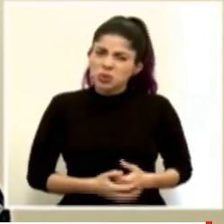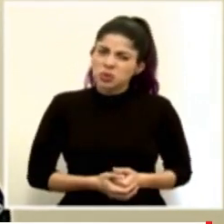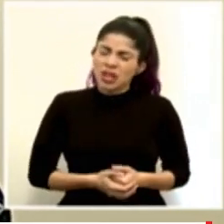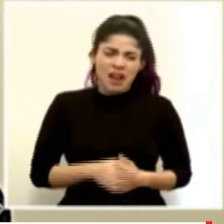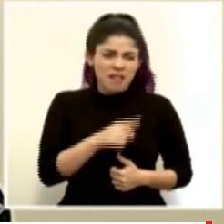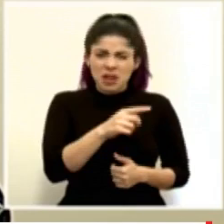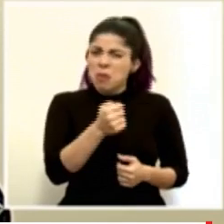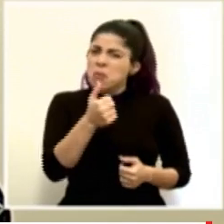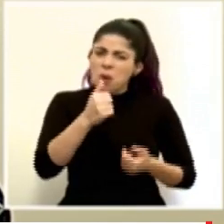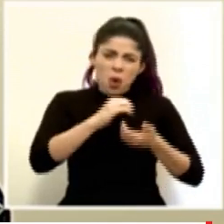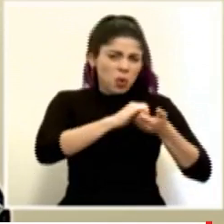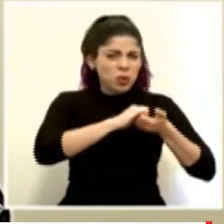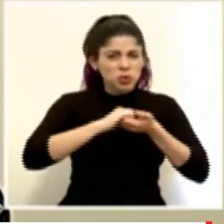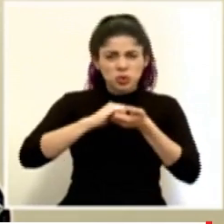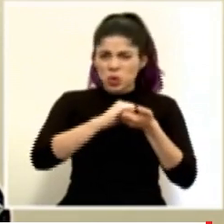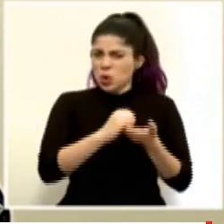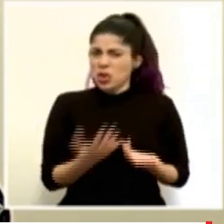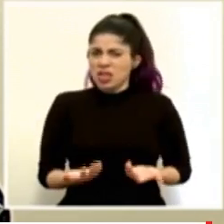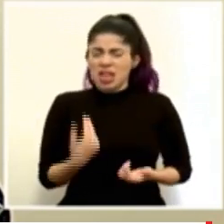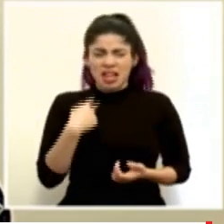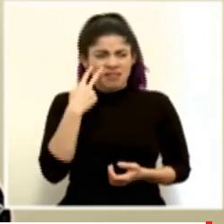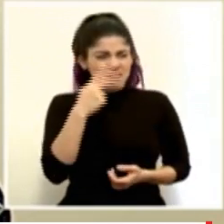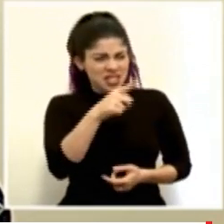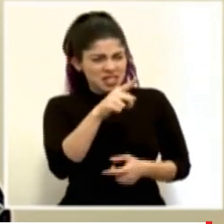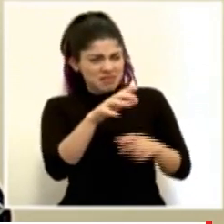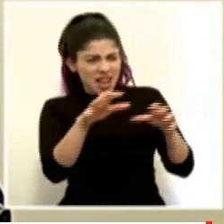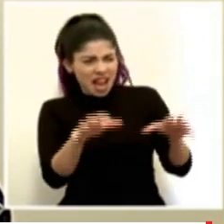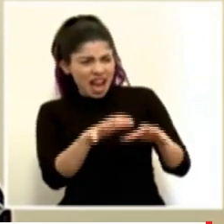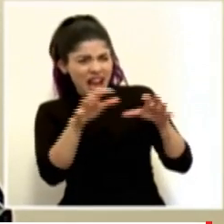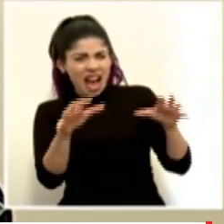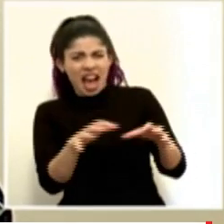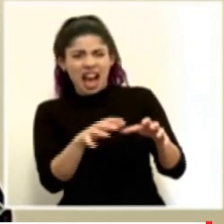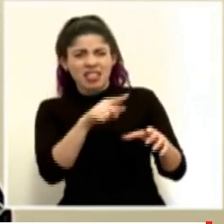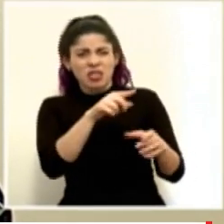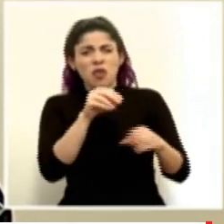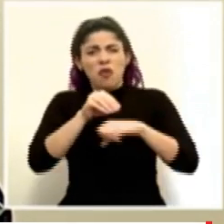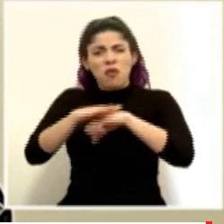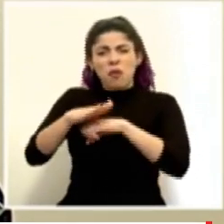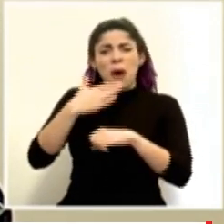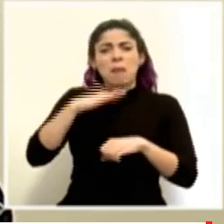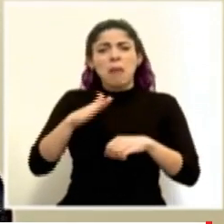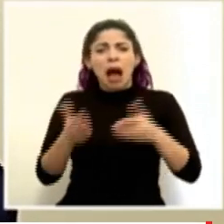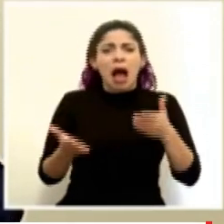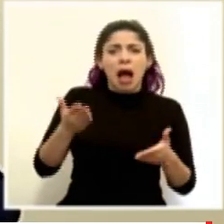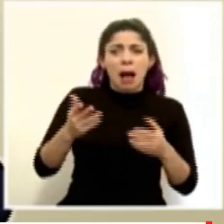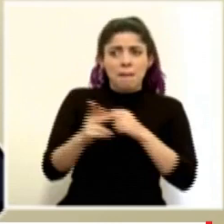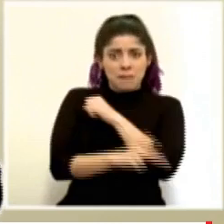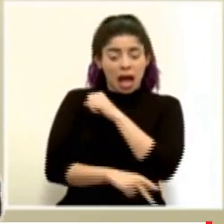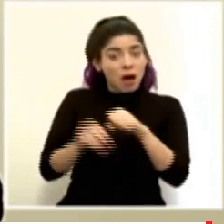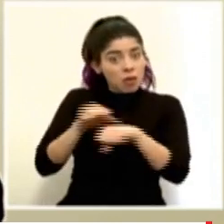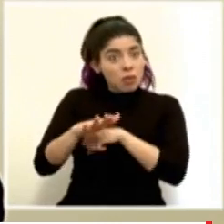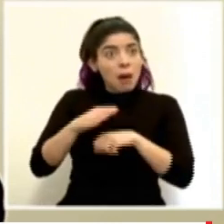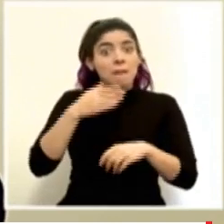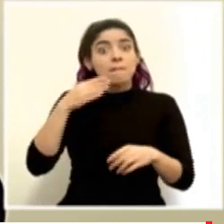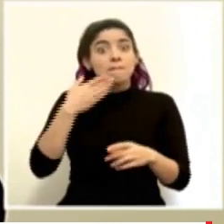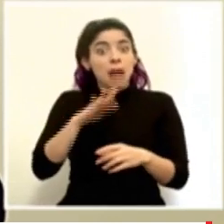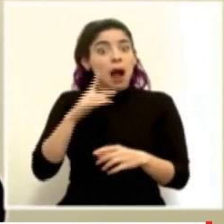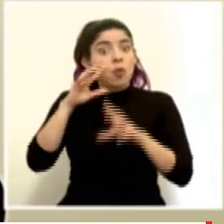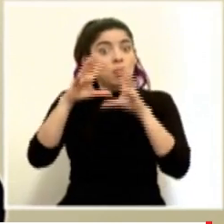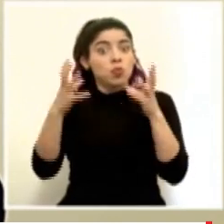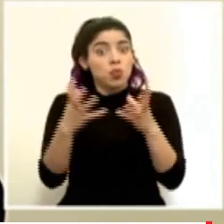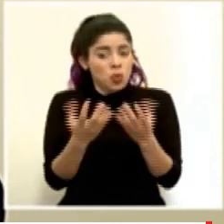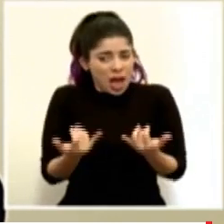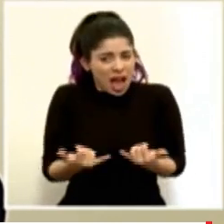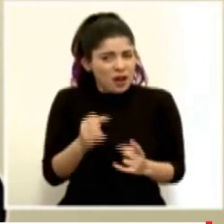parece muy poco solidario, me parece un acto de desestabilizar al país y al mundo, como les digo, en medio de una situación tan difícil